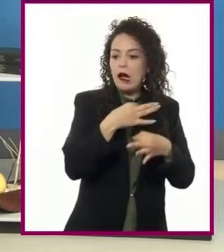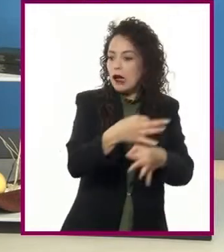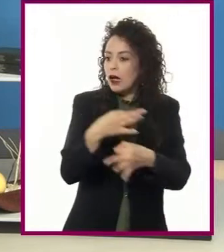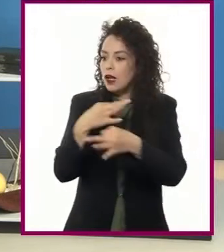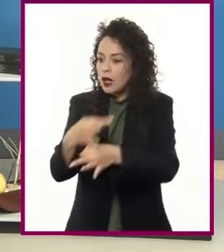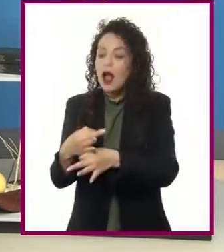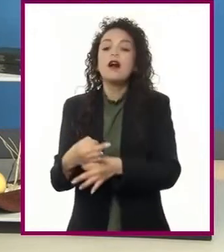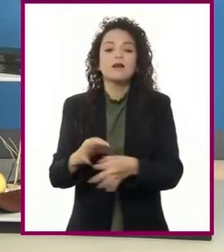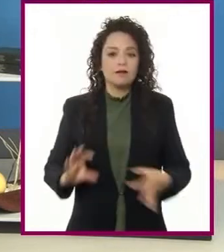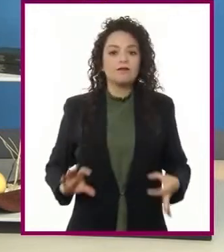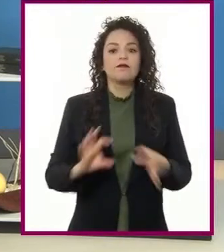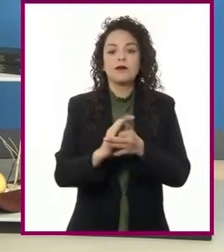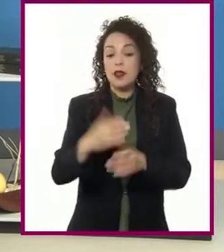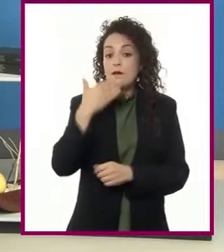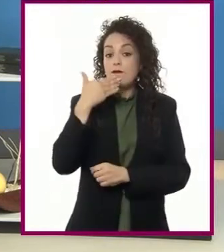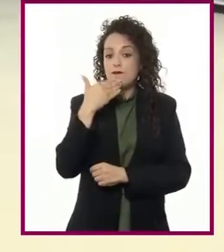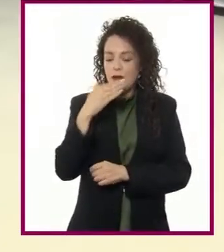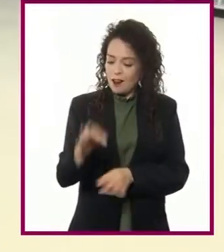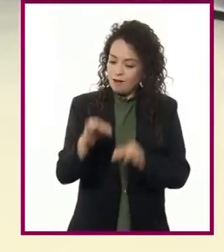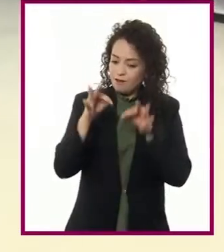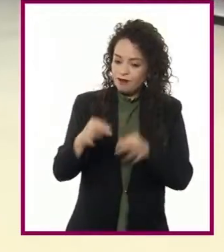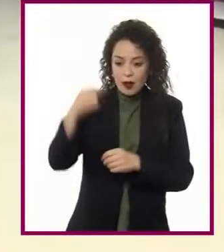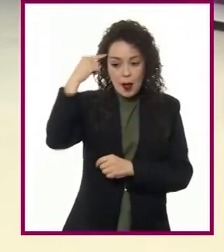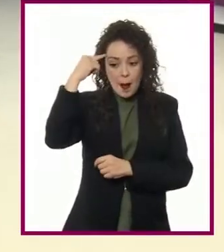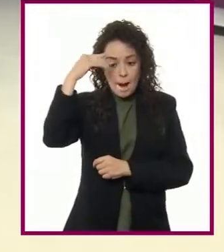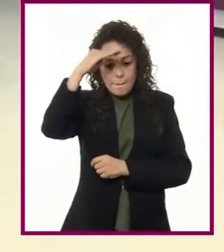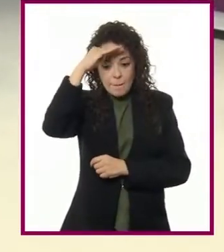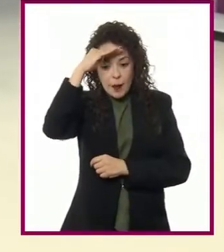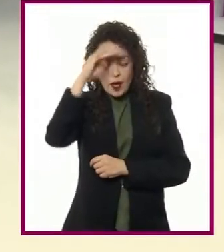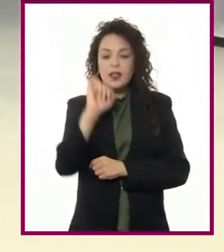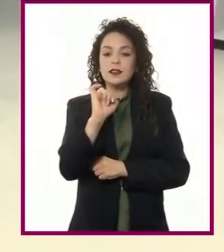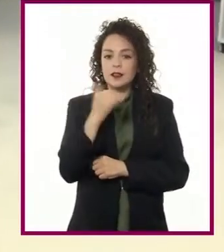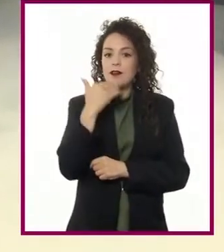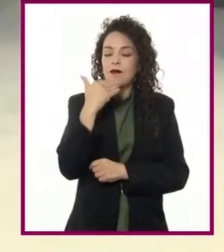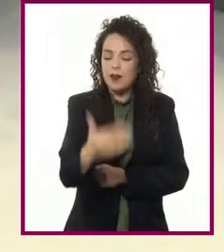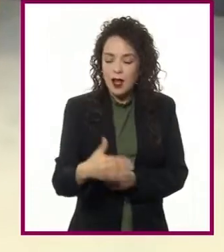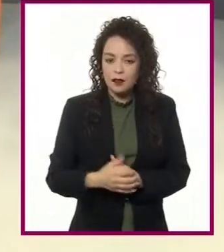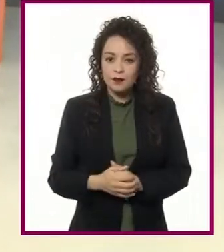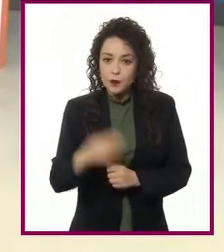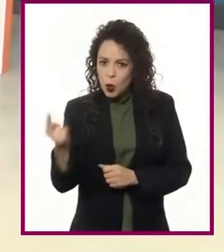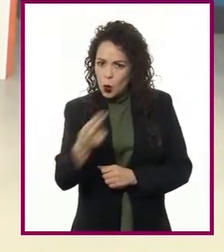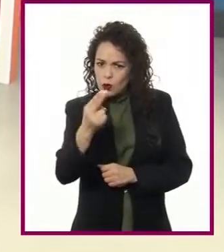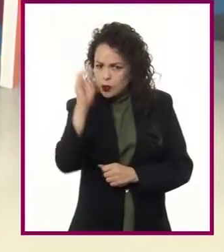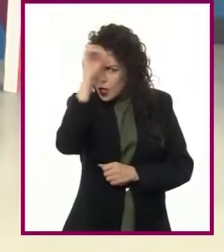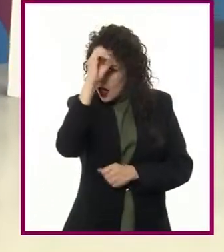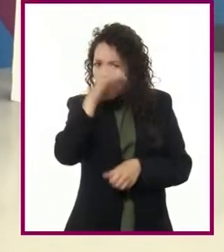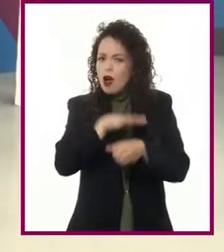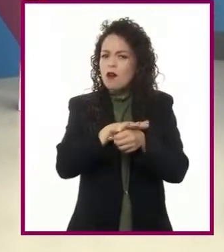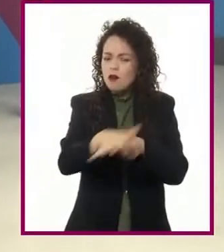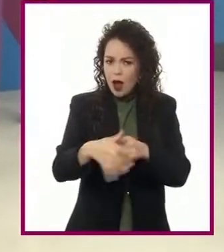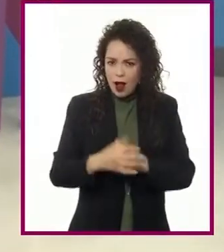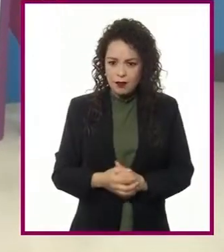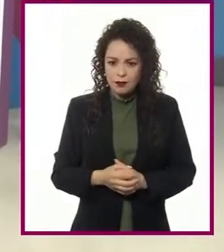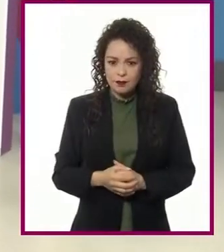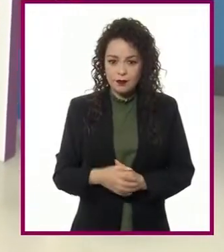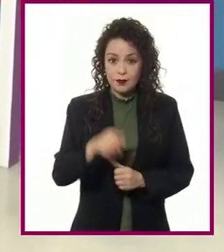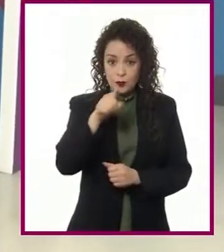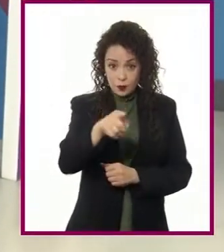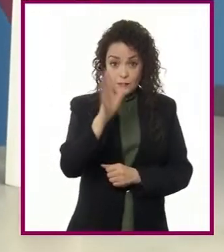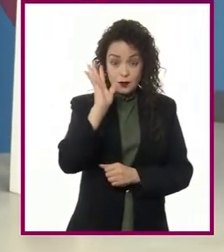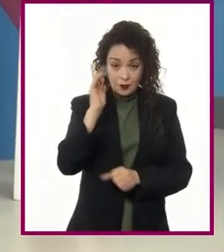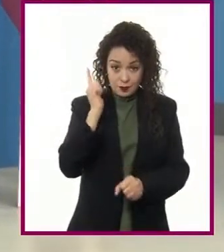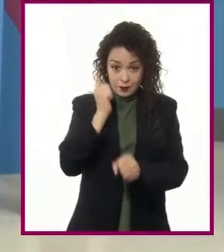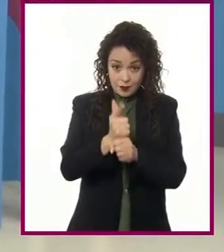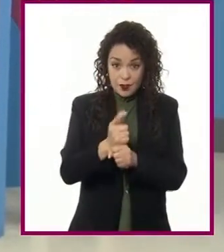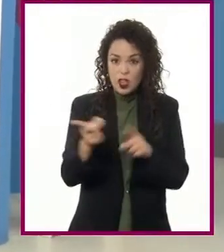algo racional y reflexivo. ¿Ustedes qué opinan? ¿Reconocen de dónde han venido las influencias que les